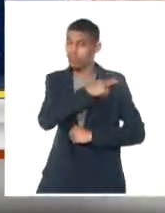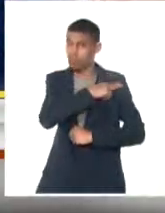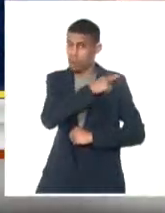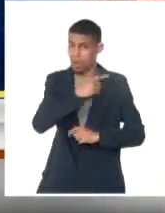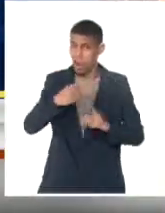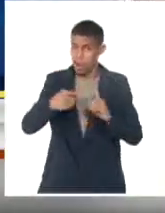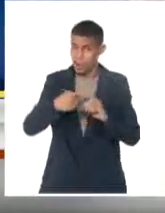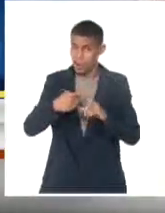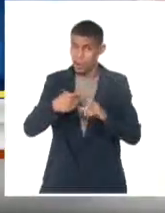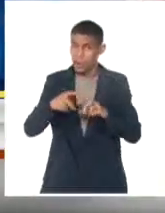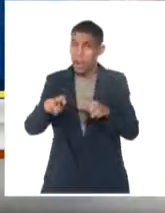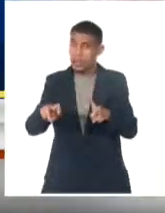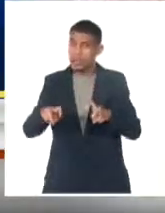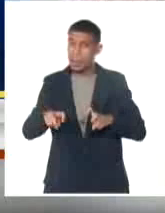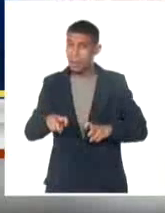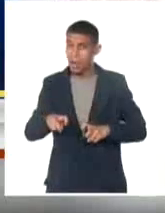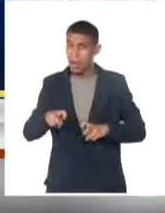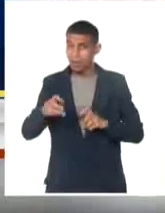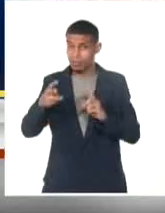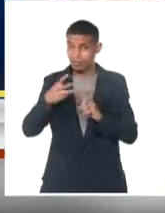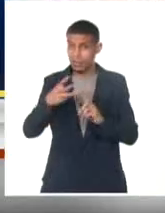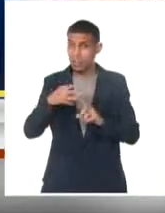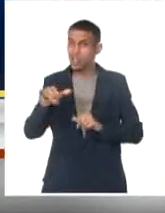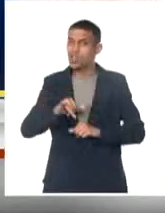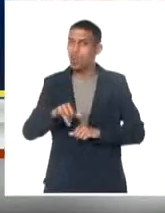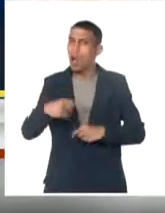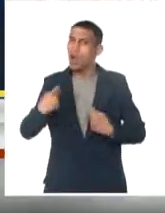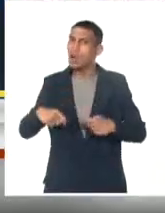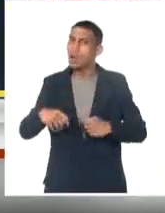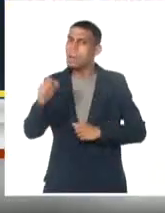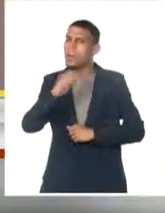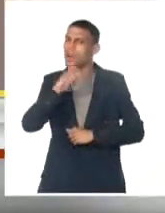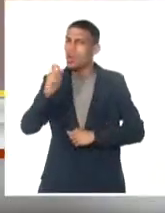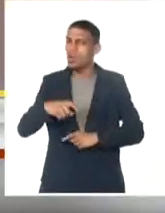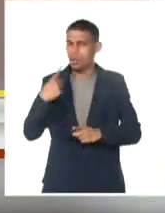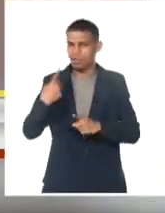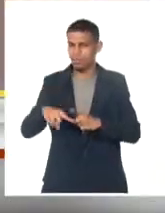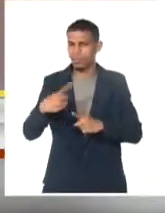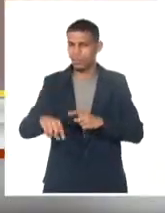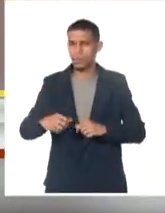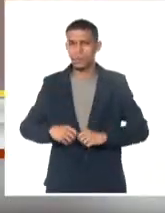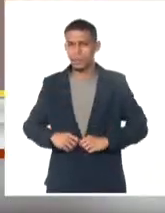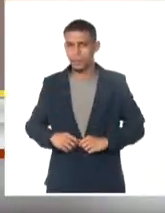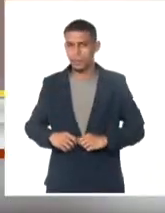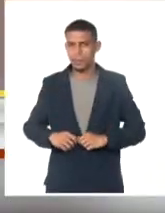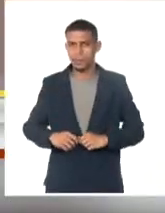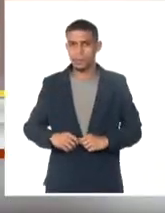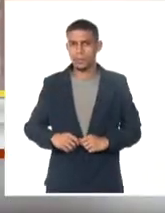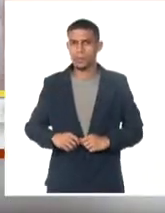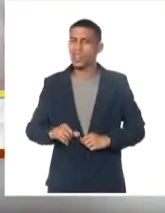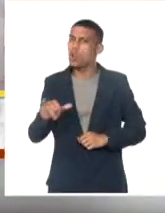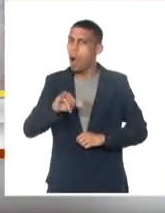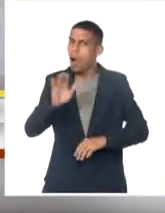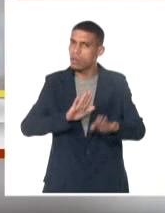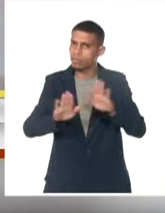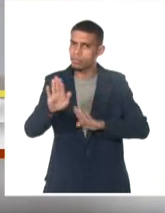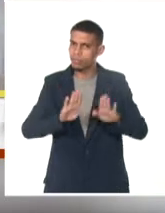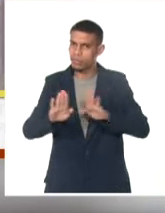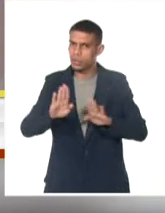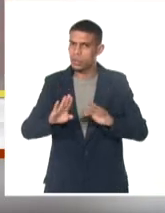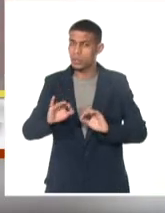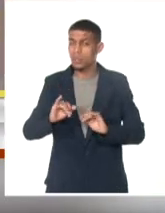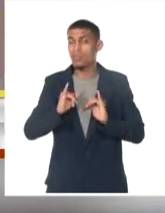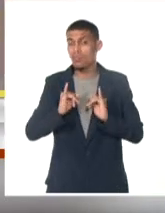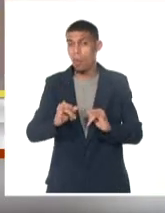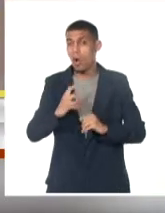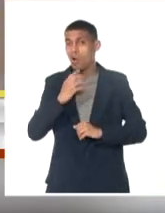públicos, asambleístas, constitucionalistas, penalistas y periodistas, tanto por la parte acusatoria como de la defensa, que rendirán su